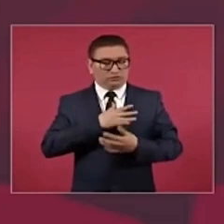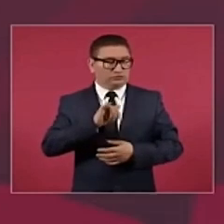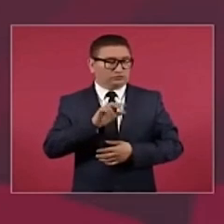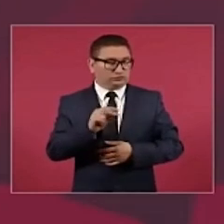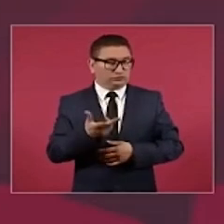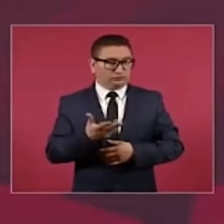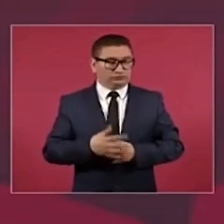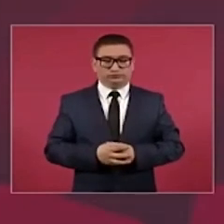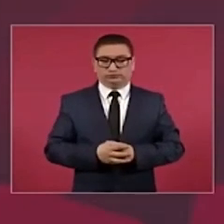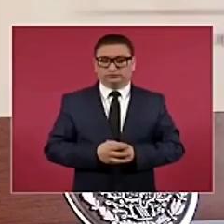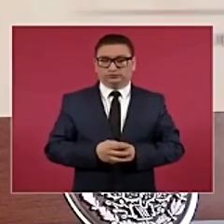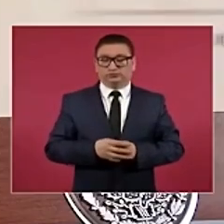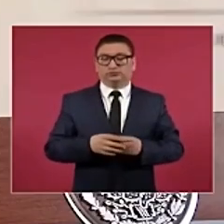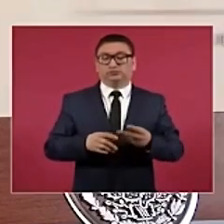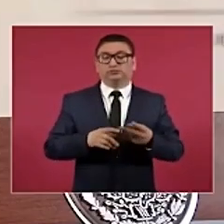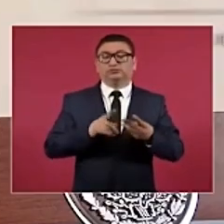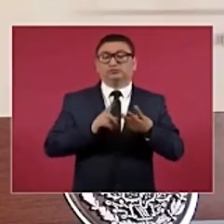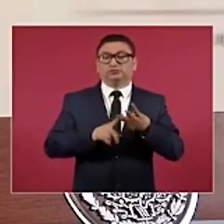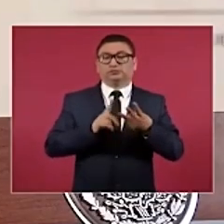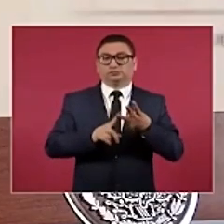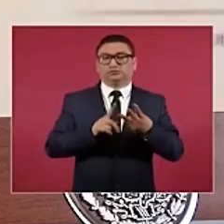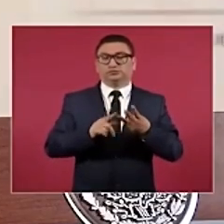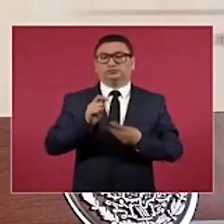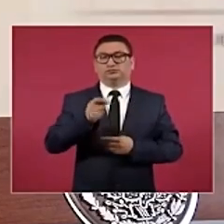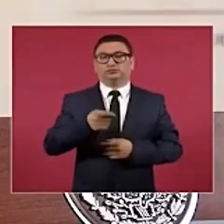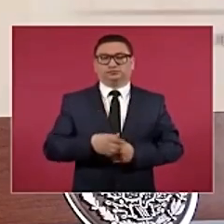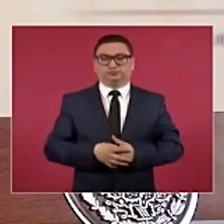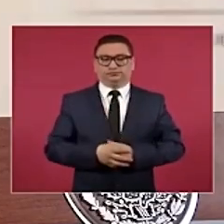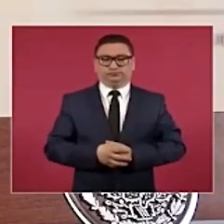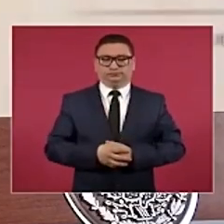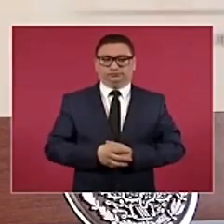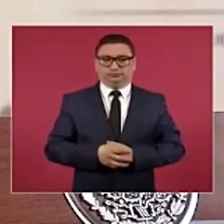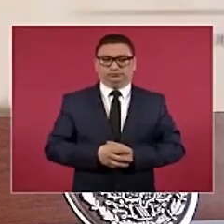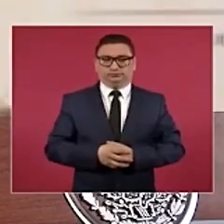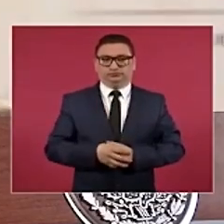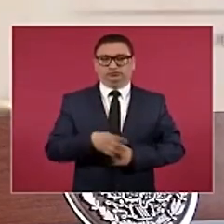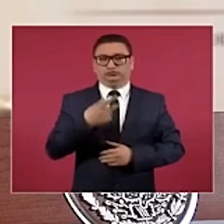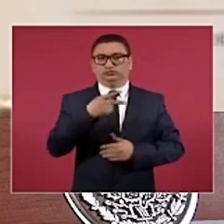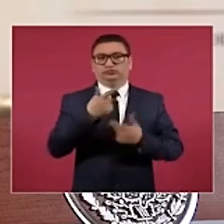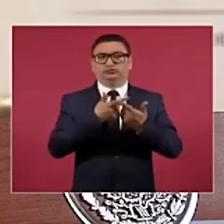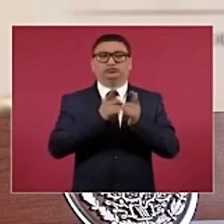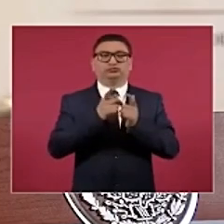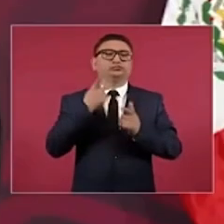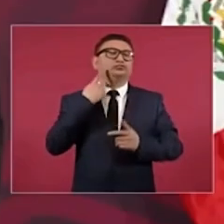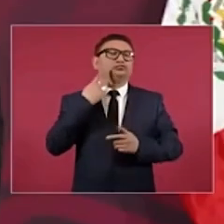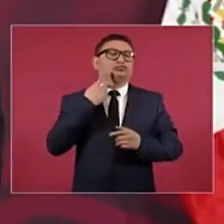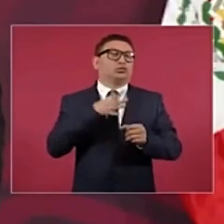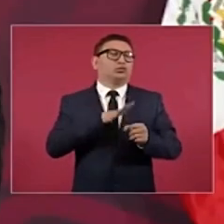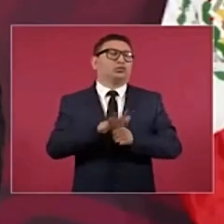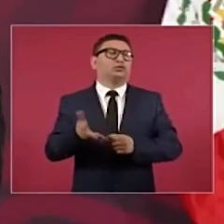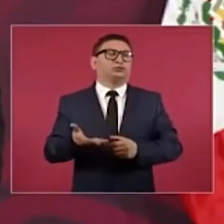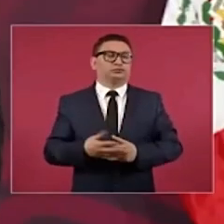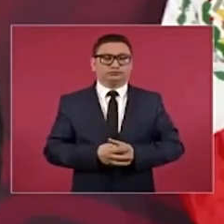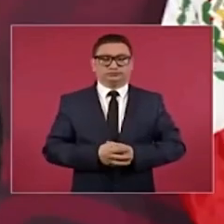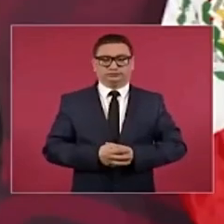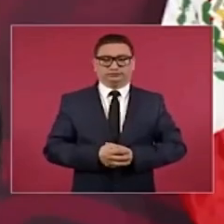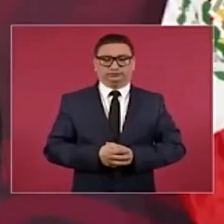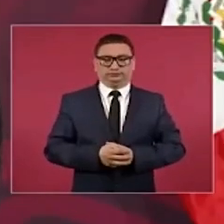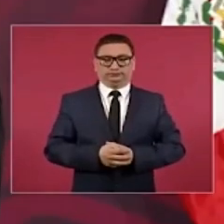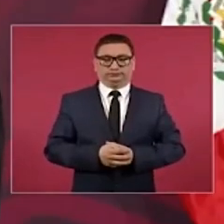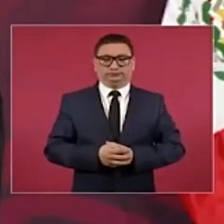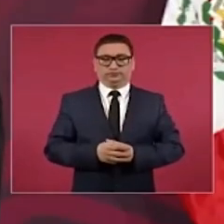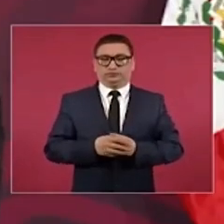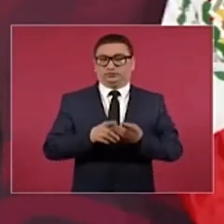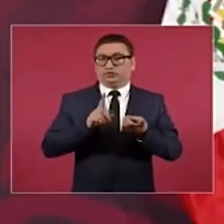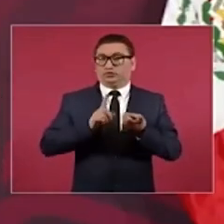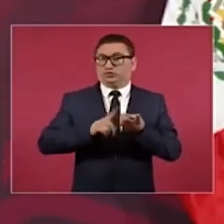pueblo y 1 Qué partido es De